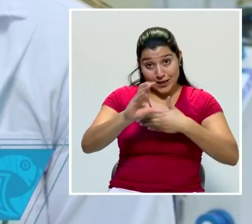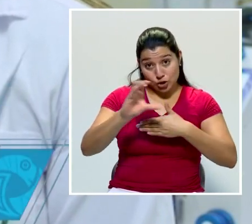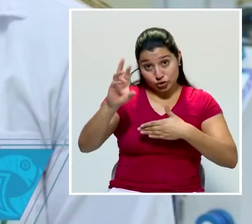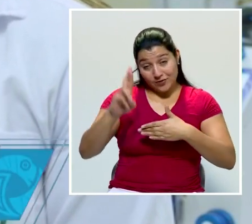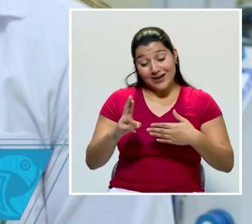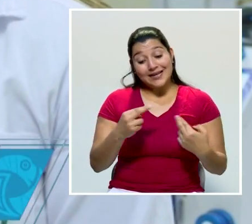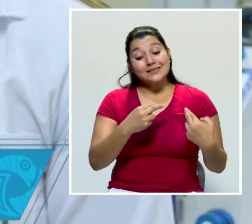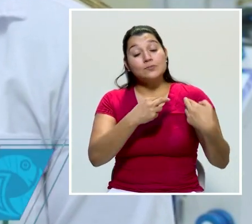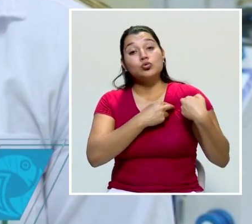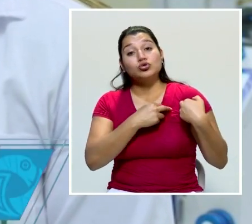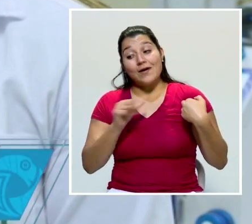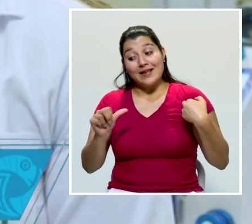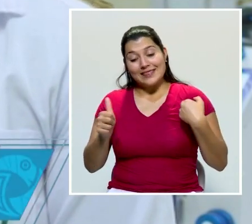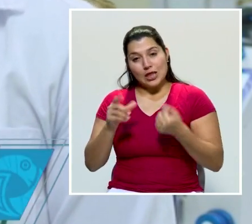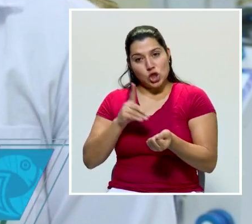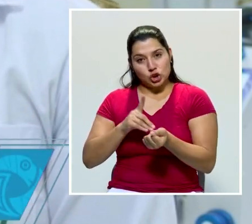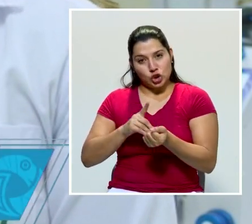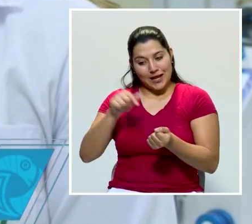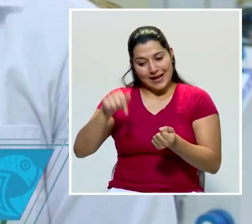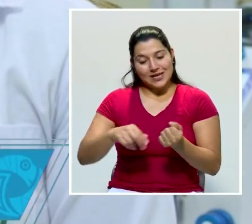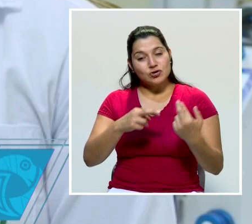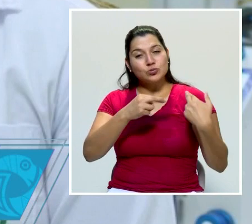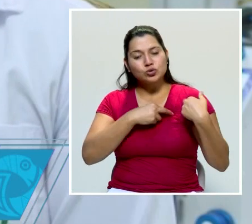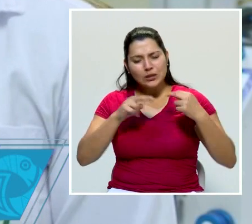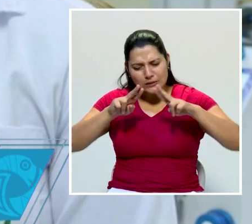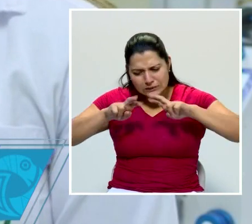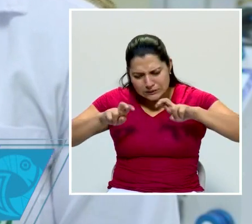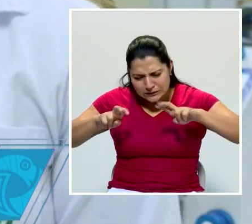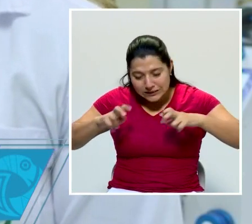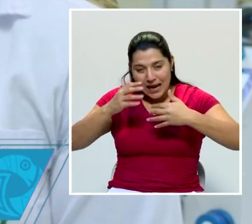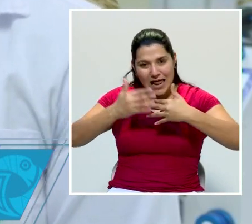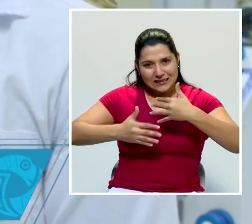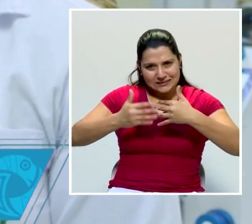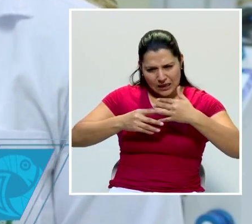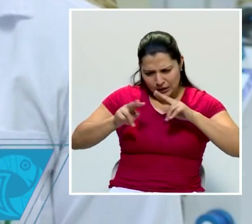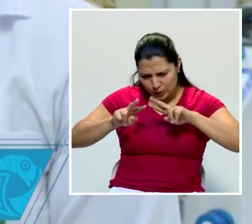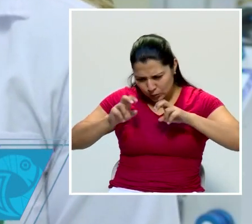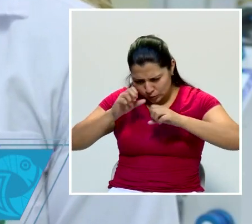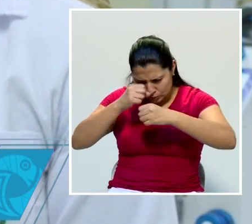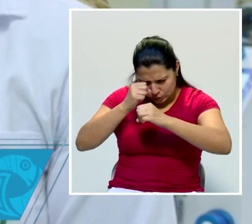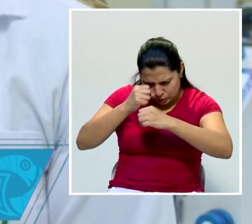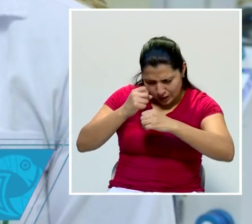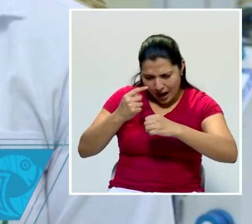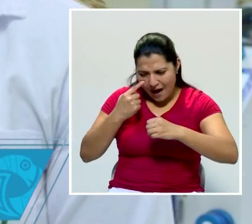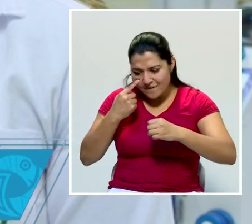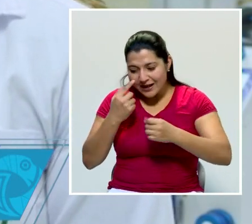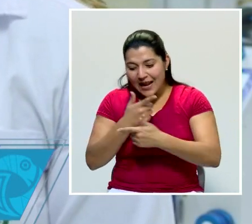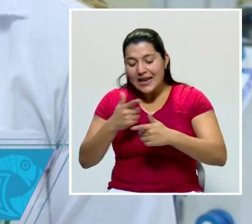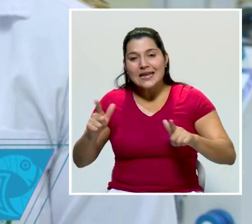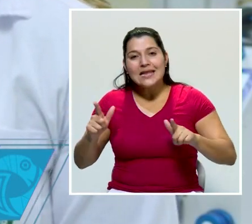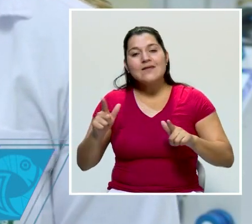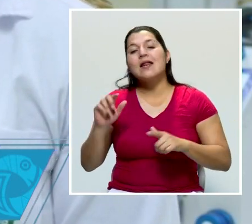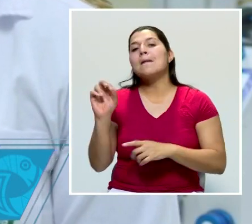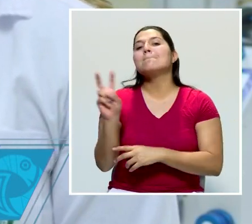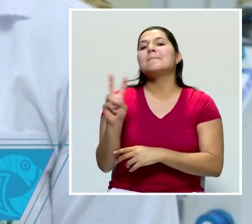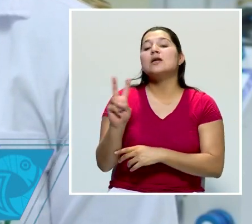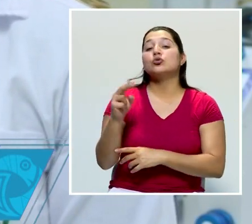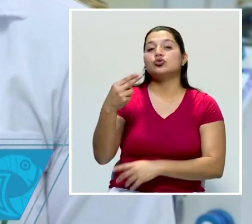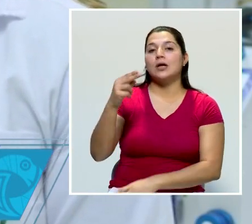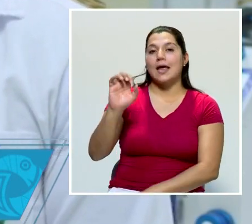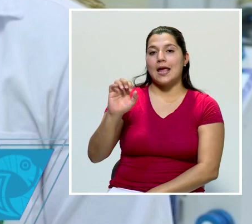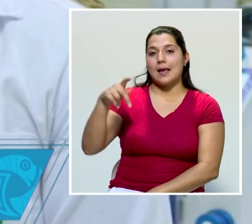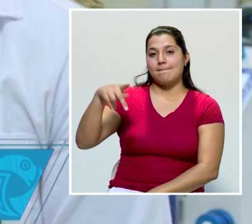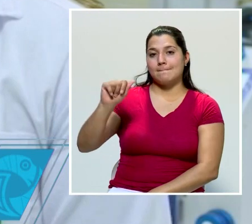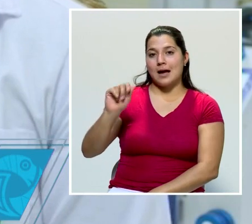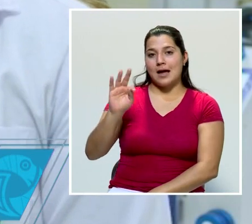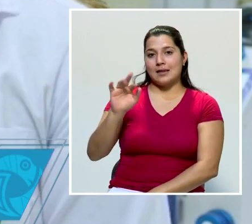del plasma convaleciente para determinar que estén libres de virus de hepatitis B, hepatitis C y